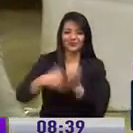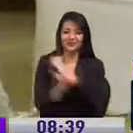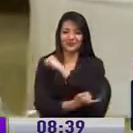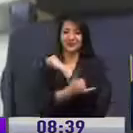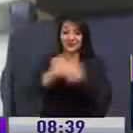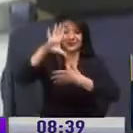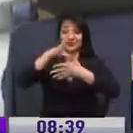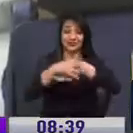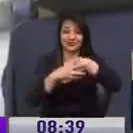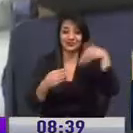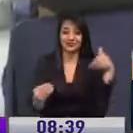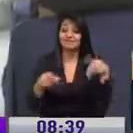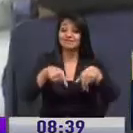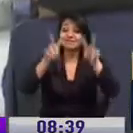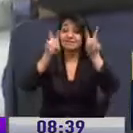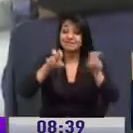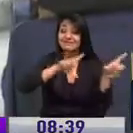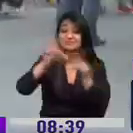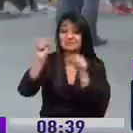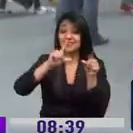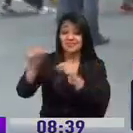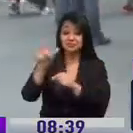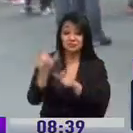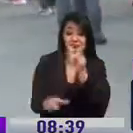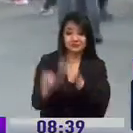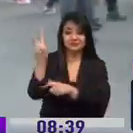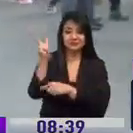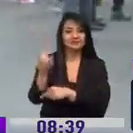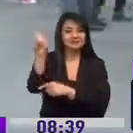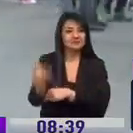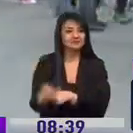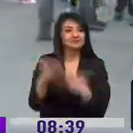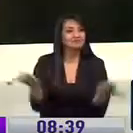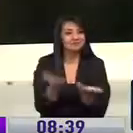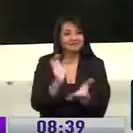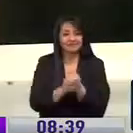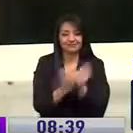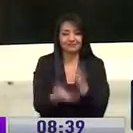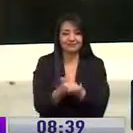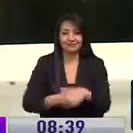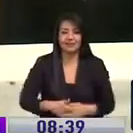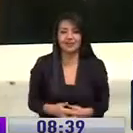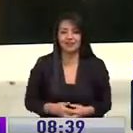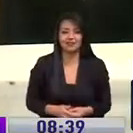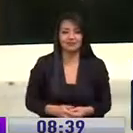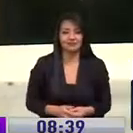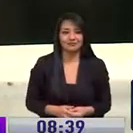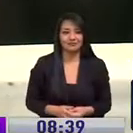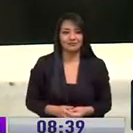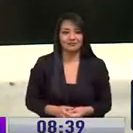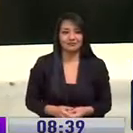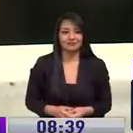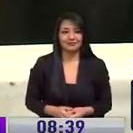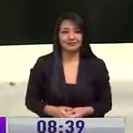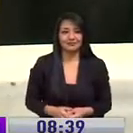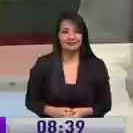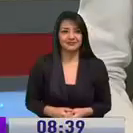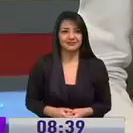latinoamericanos en la que se abordará la migración de ciudadanos venezolanos será en noviembre. informó Priscila